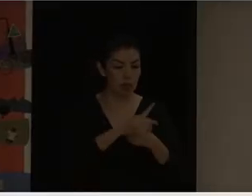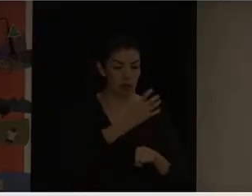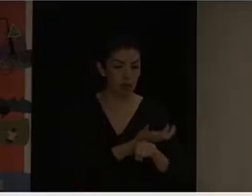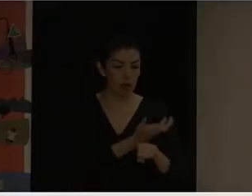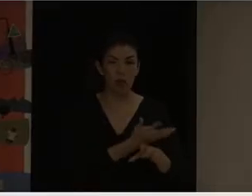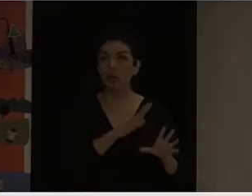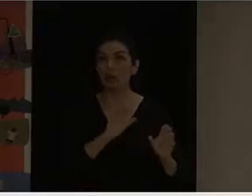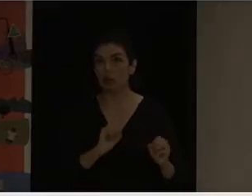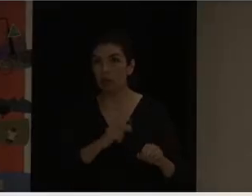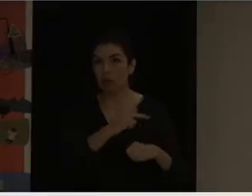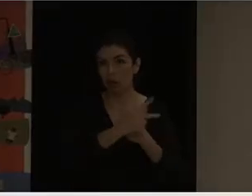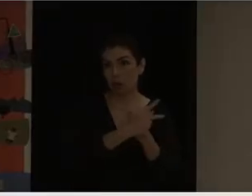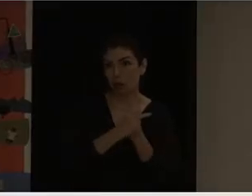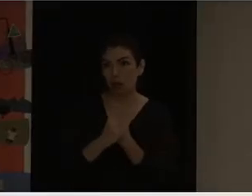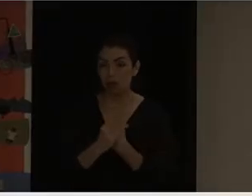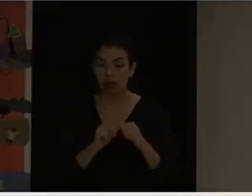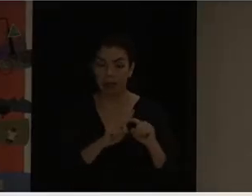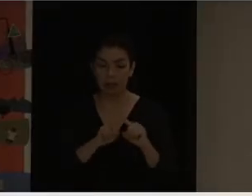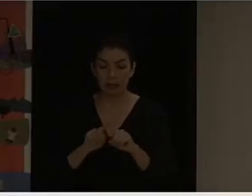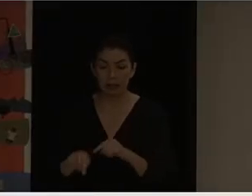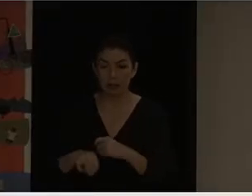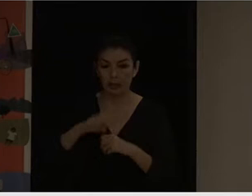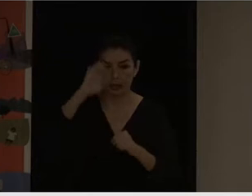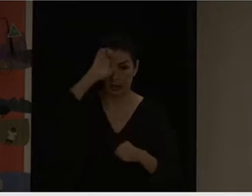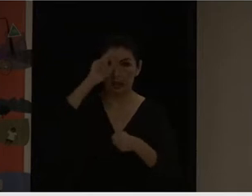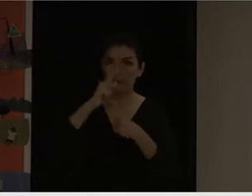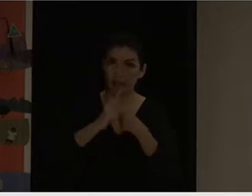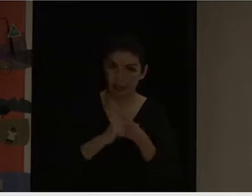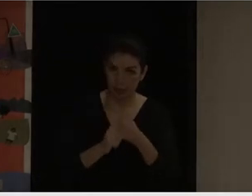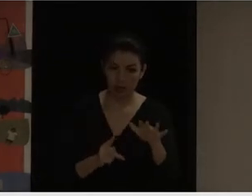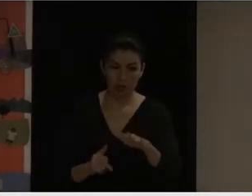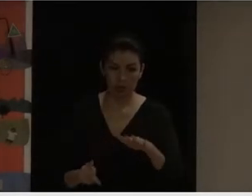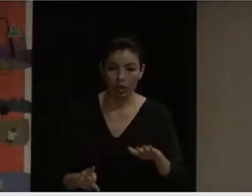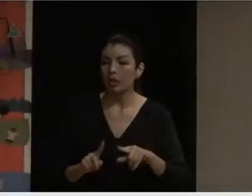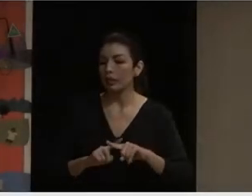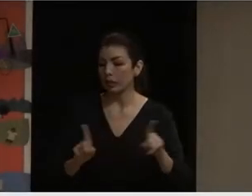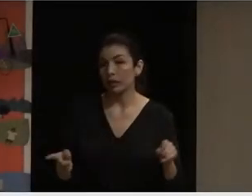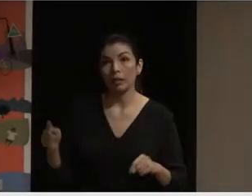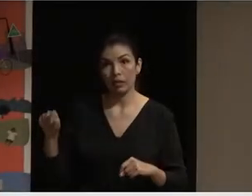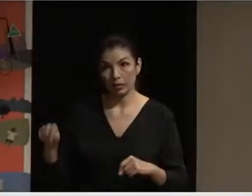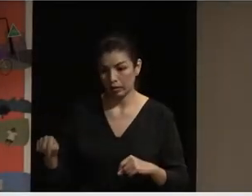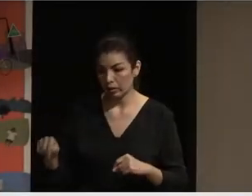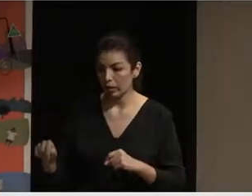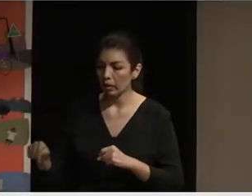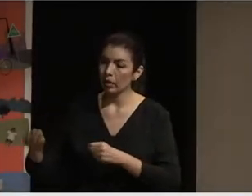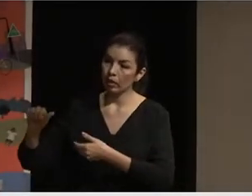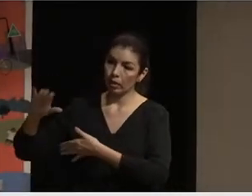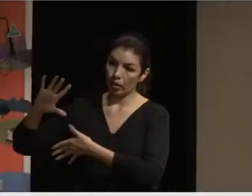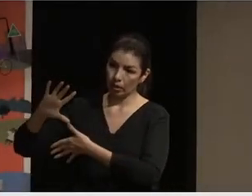muy importantes. Uno de ellos es justo el papel que juega el Estado en estos procesos de gentrificación. La